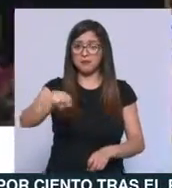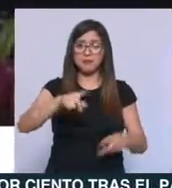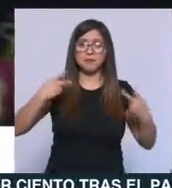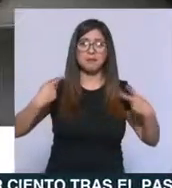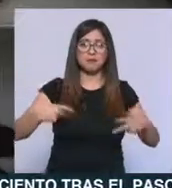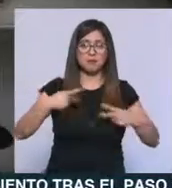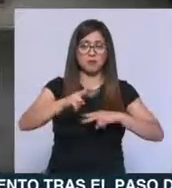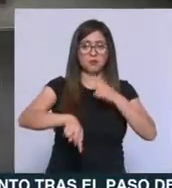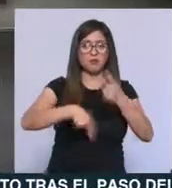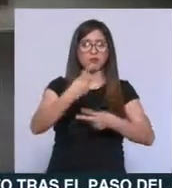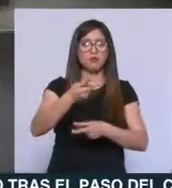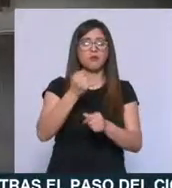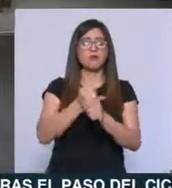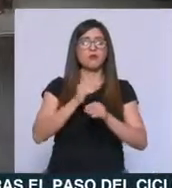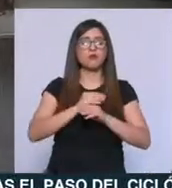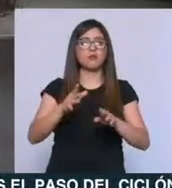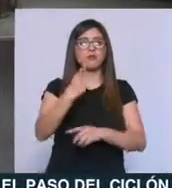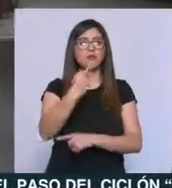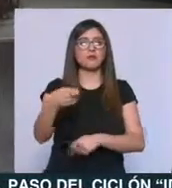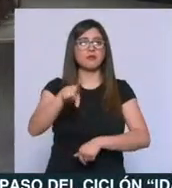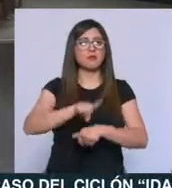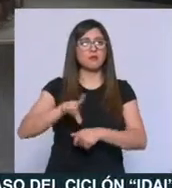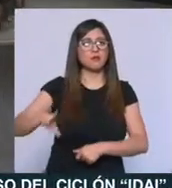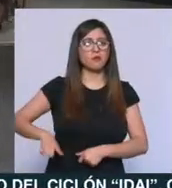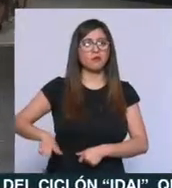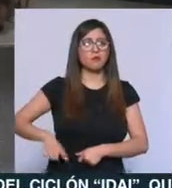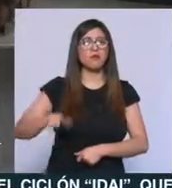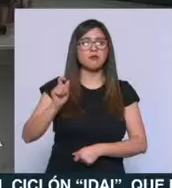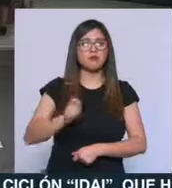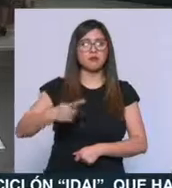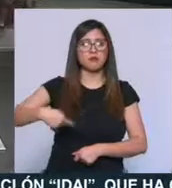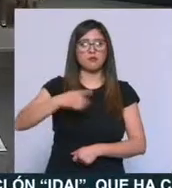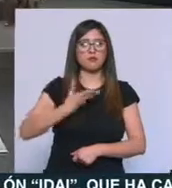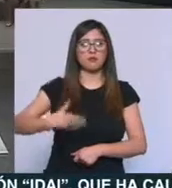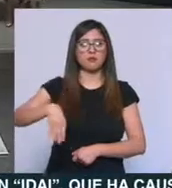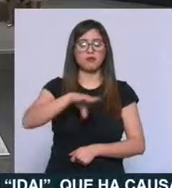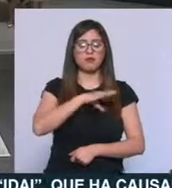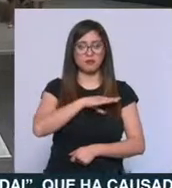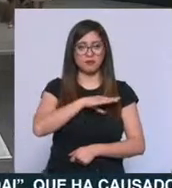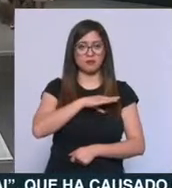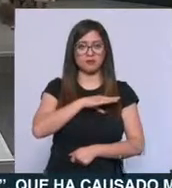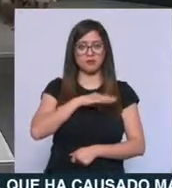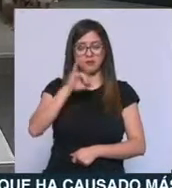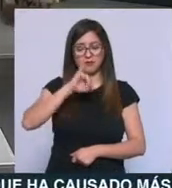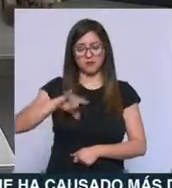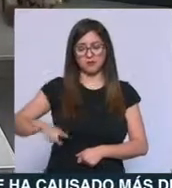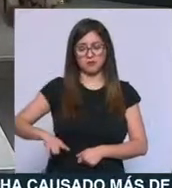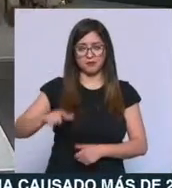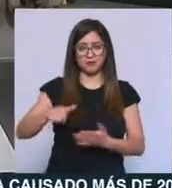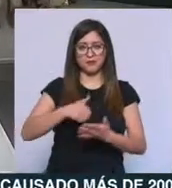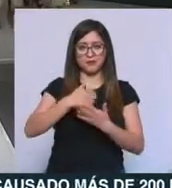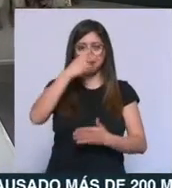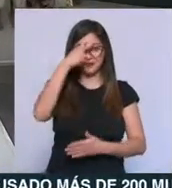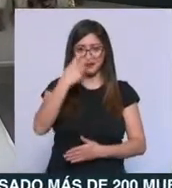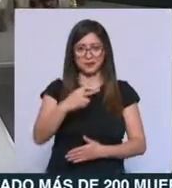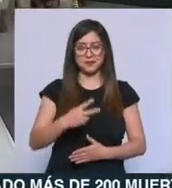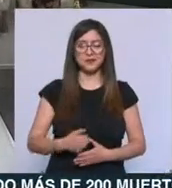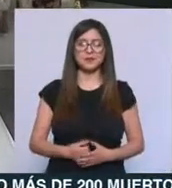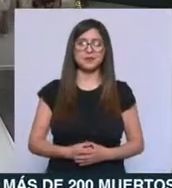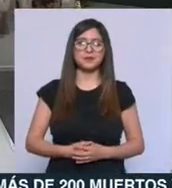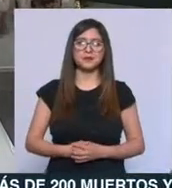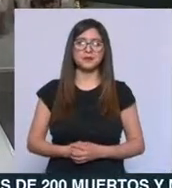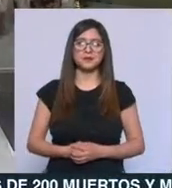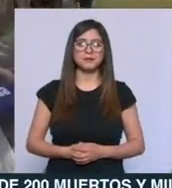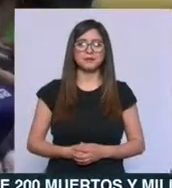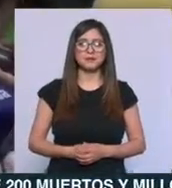especiales al informe de 100 días de gobierno por parte de la titular del Ejecutivo local, Claudia Sheinbaum Pardo. Bueno,